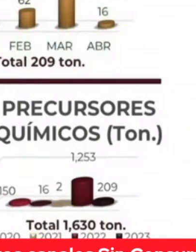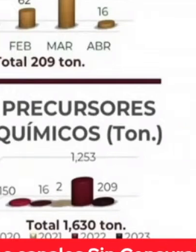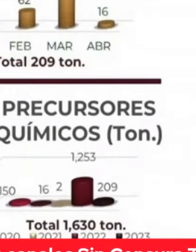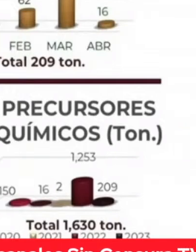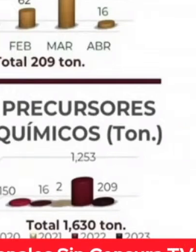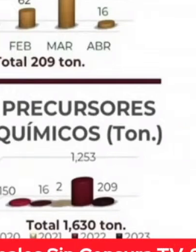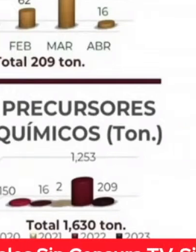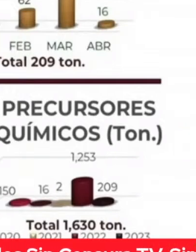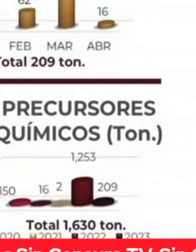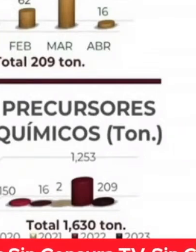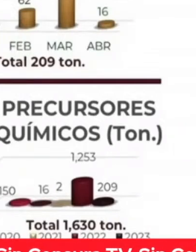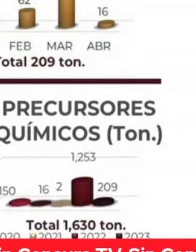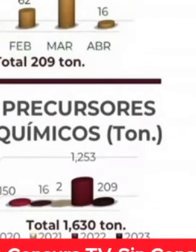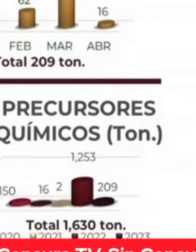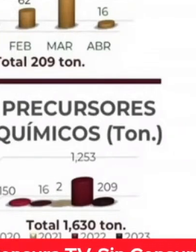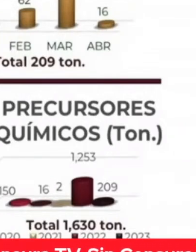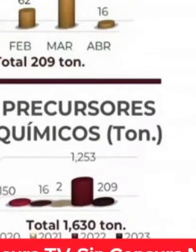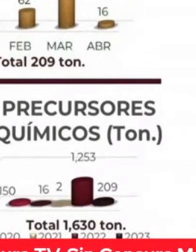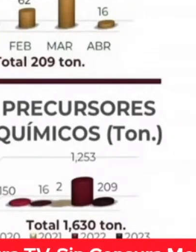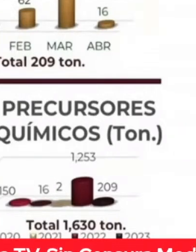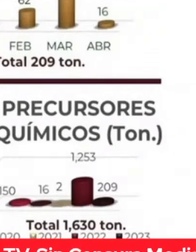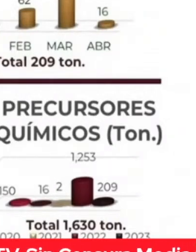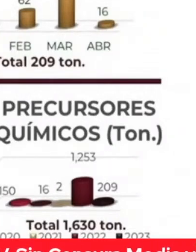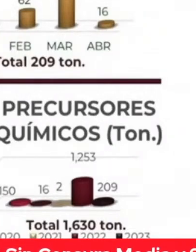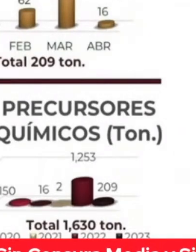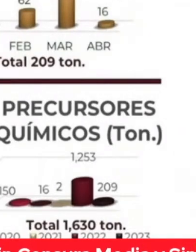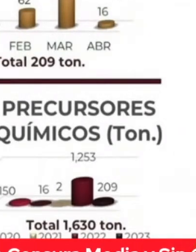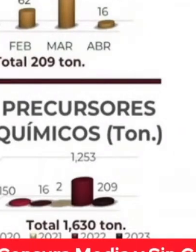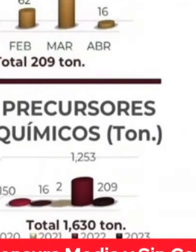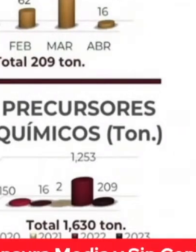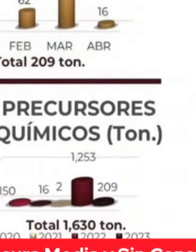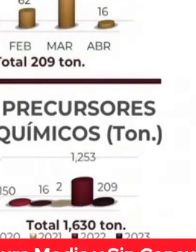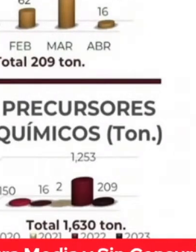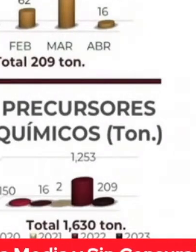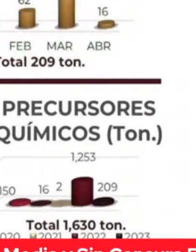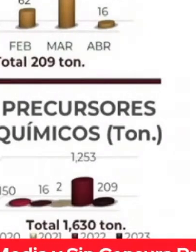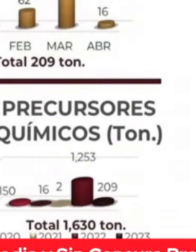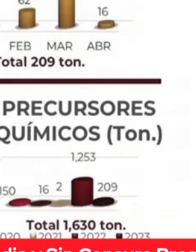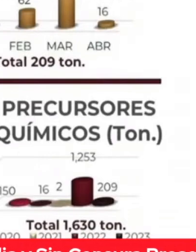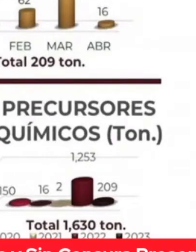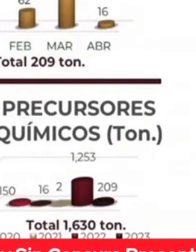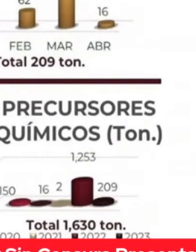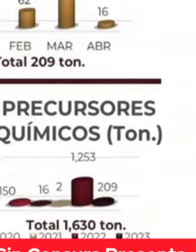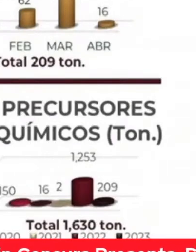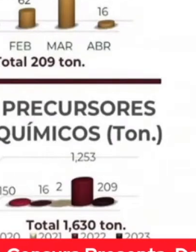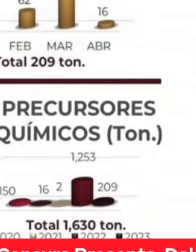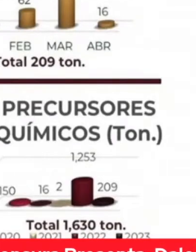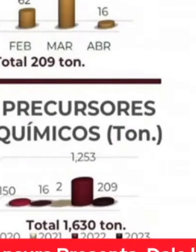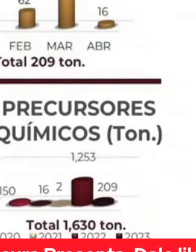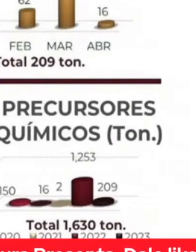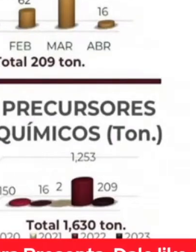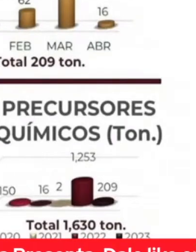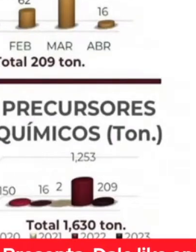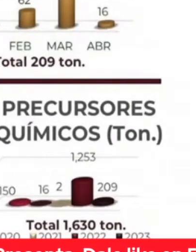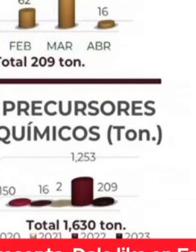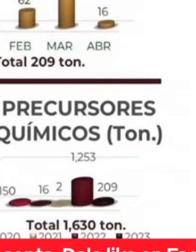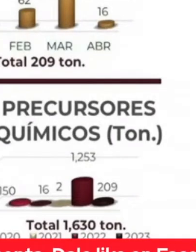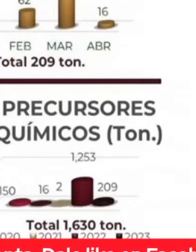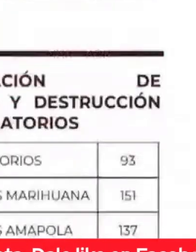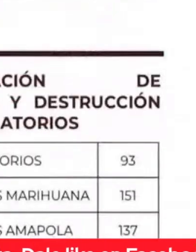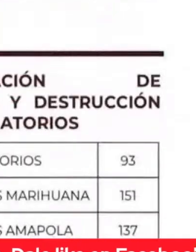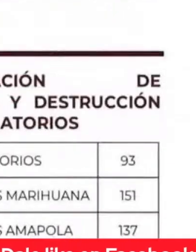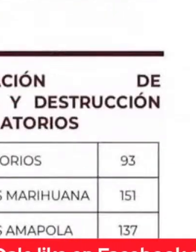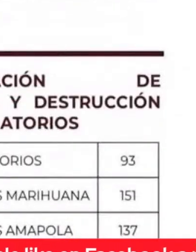metanfetamina cocaína en lo que va del año y en lo que va en la administración la que sigue y en lo que se refiere a búsqueda de